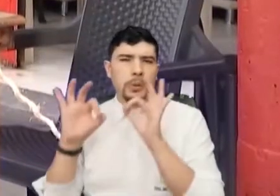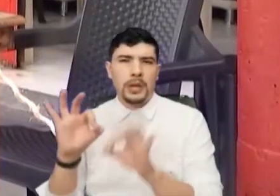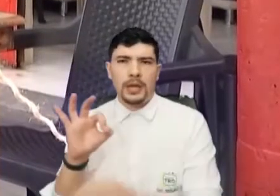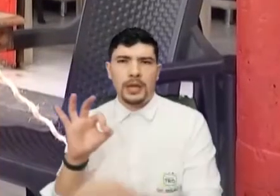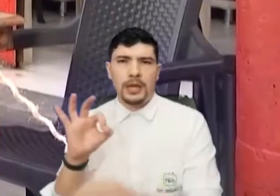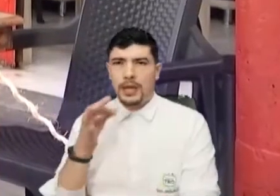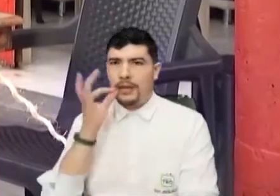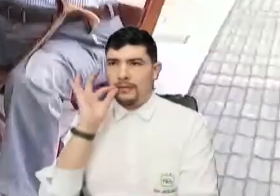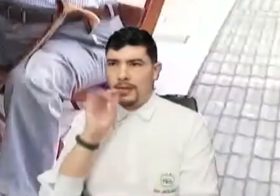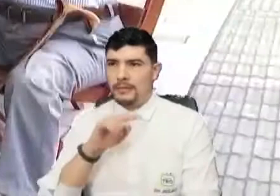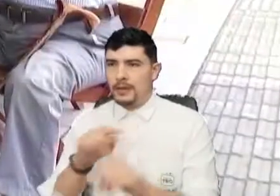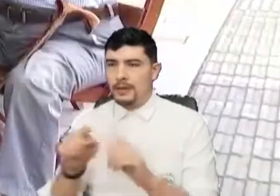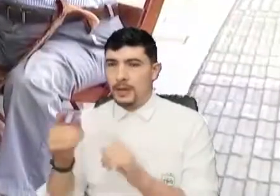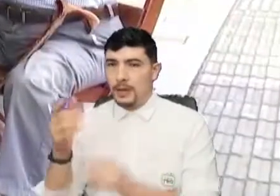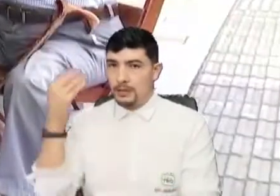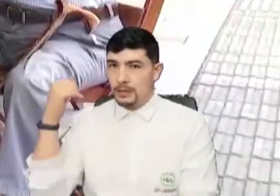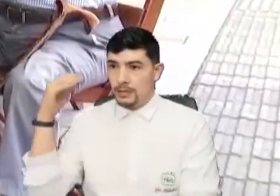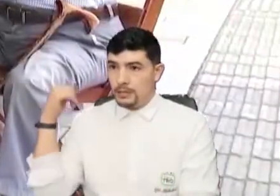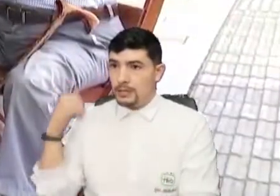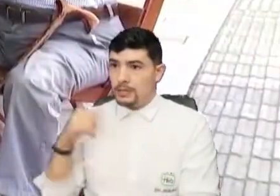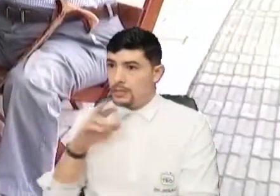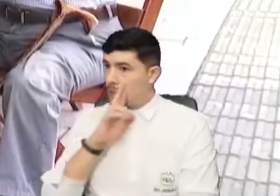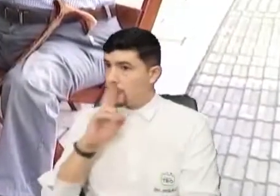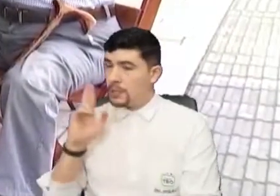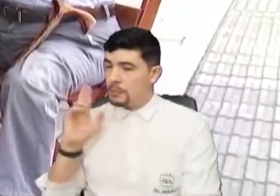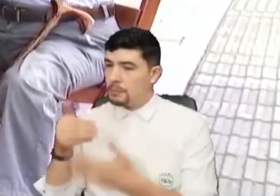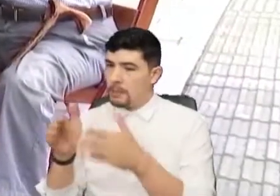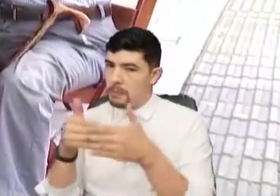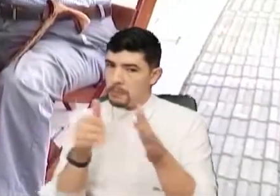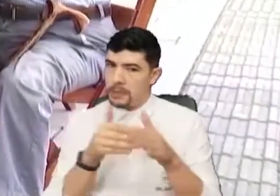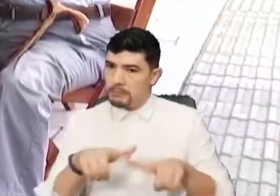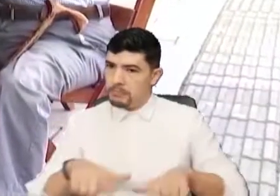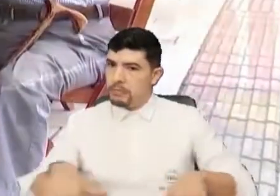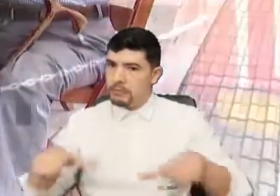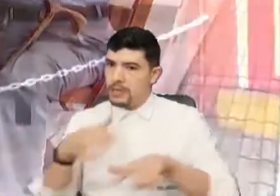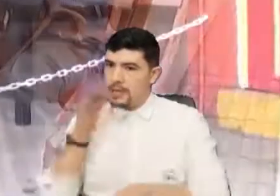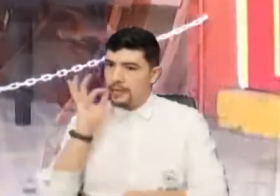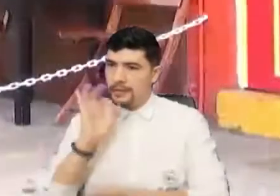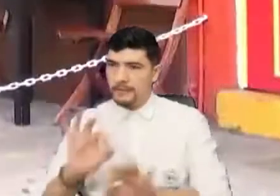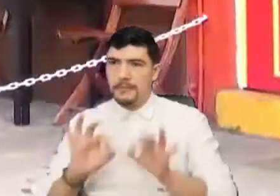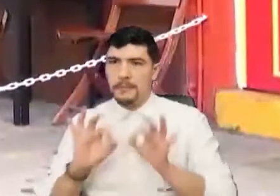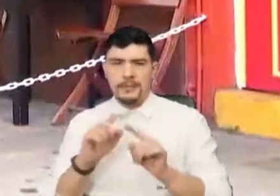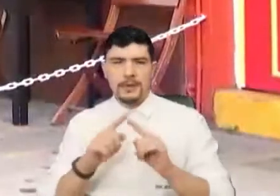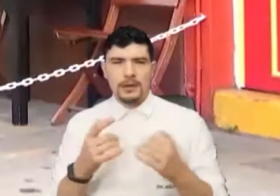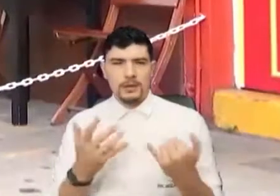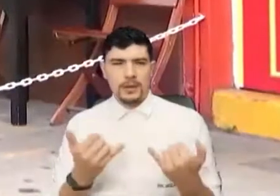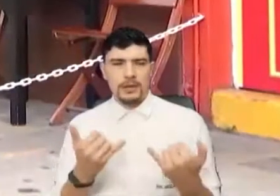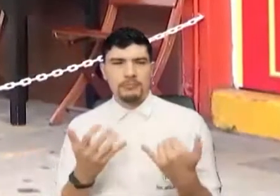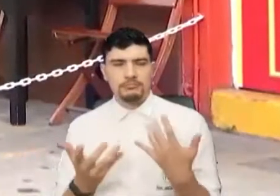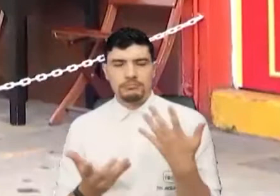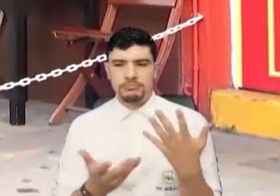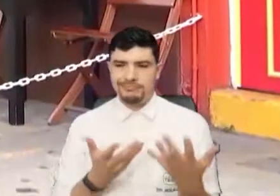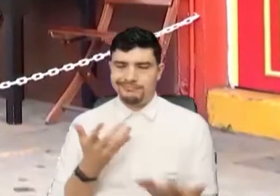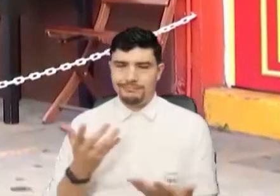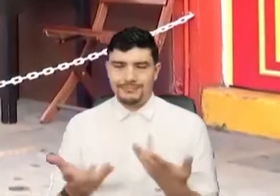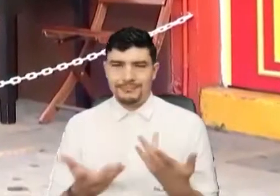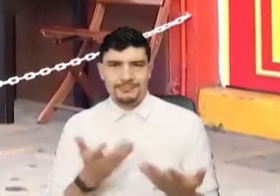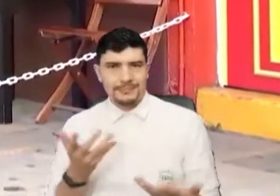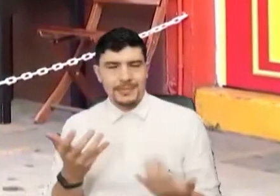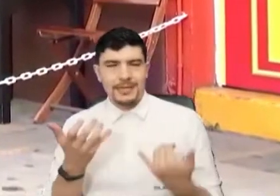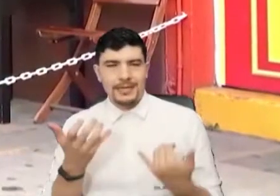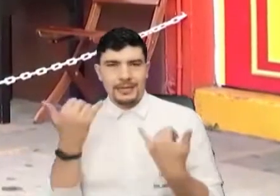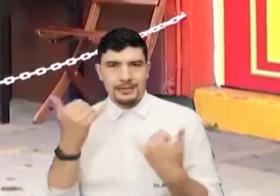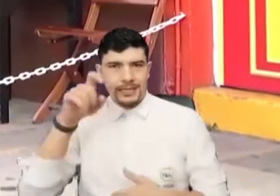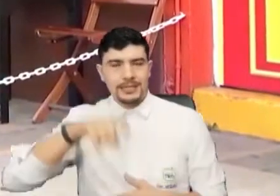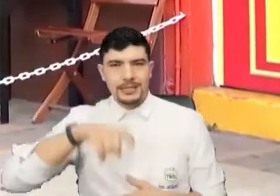servir el grano y luego del aislamiento preventivo la localidad busca reactivar los negocios con un plan piloto denominado circasia